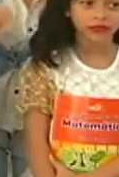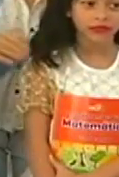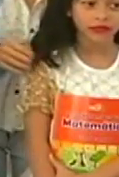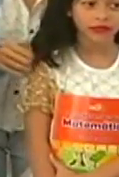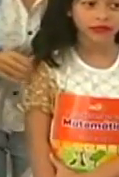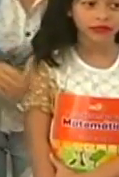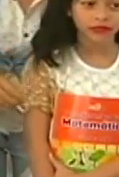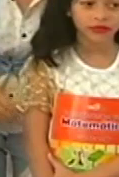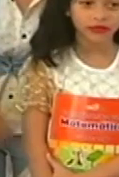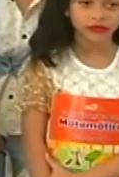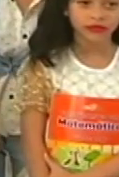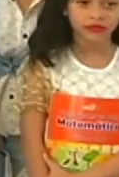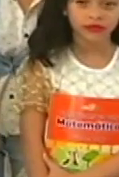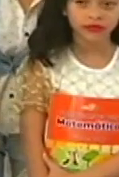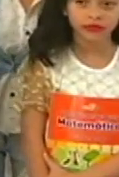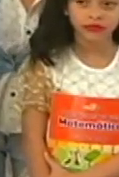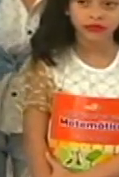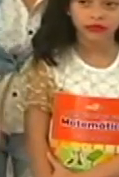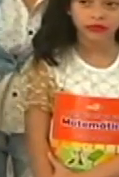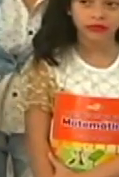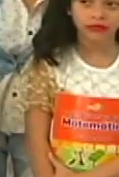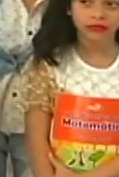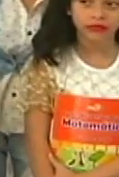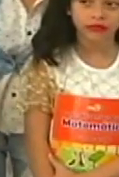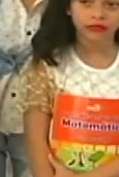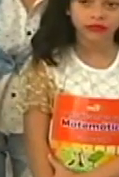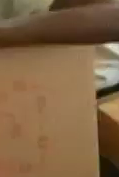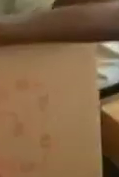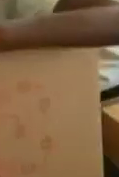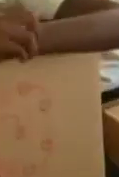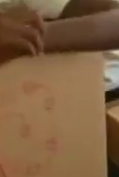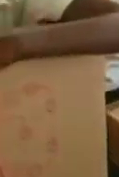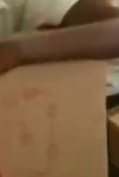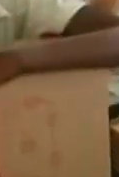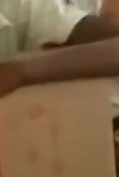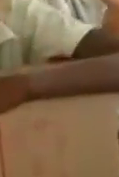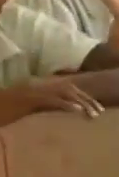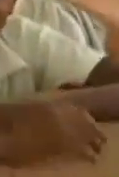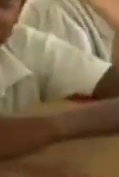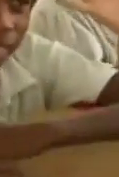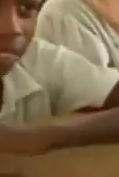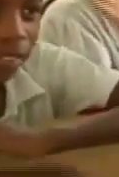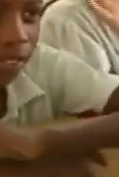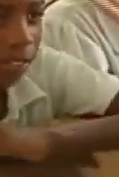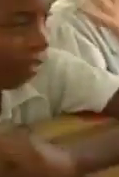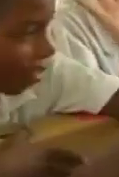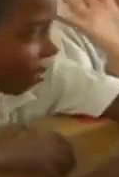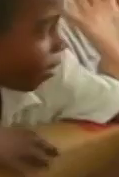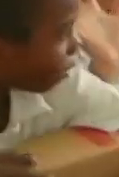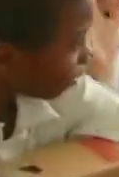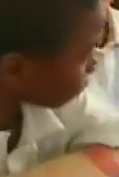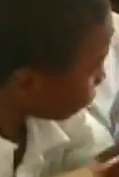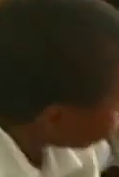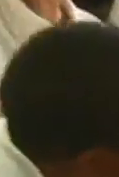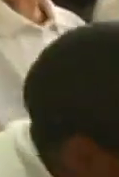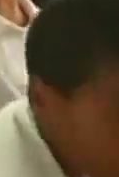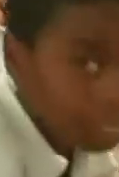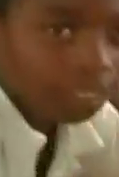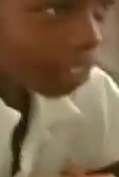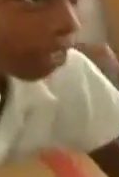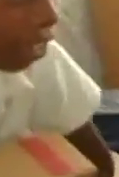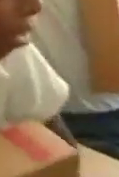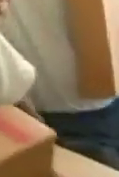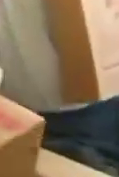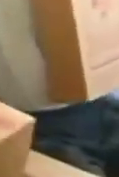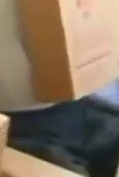los 250 años de Simón Rodríguez, maestro de maestro, maestro de nuestro libertador. Hoy nos acompaña Jeremy, quien pues